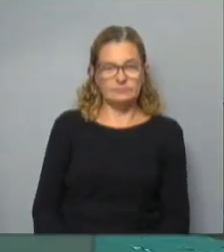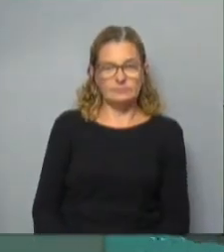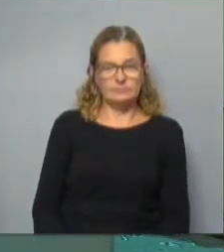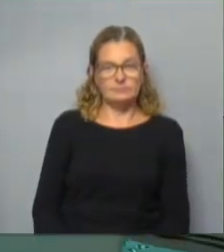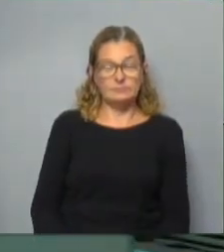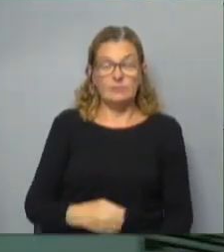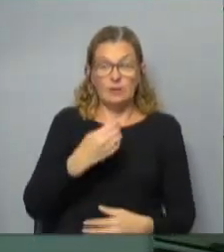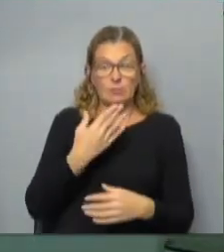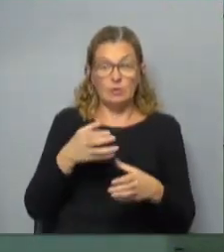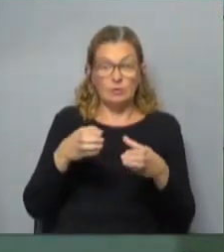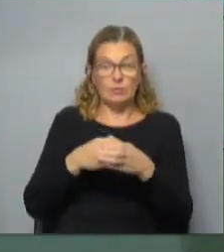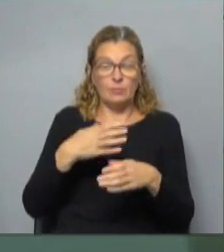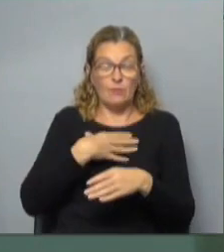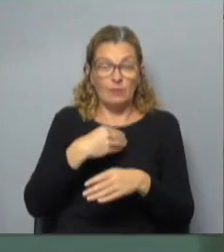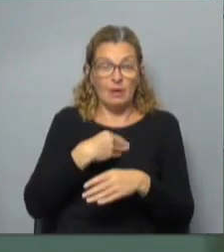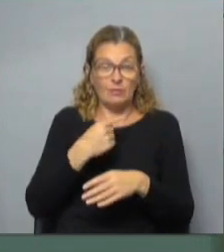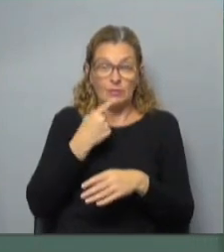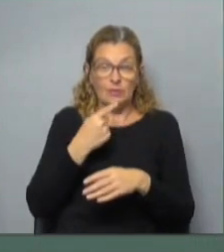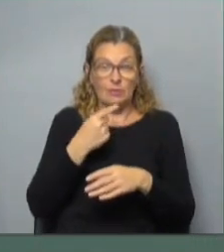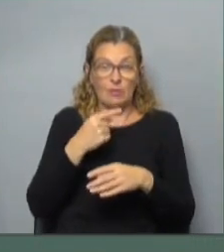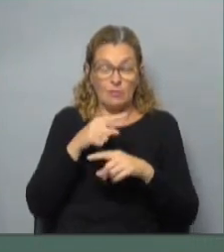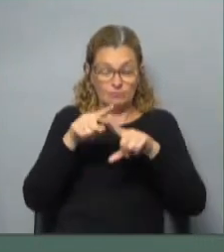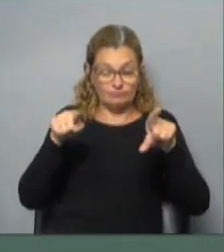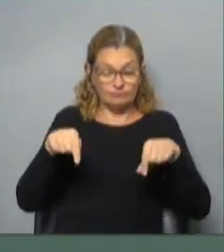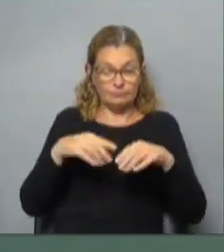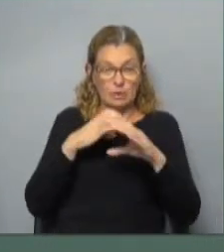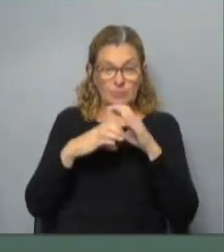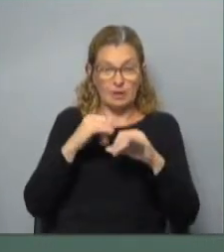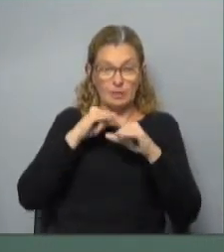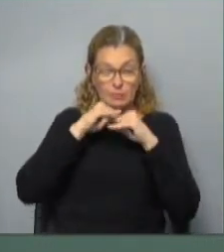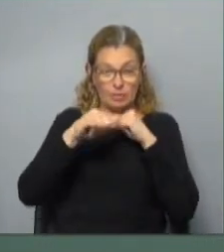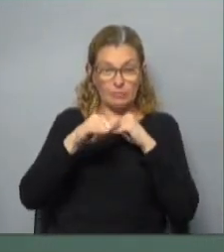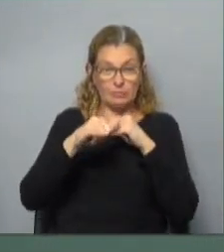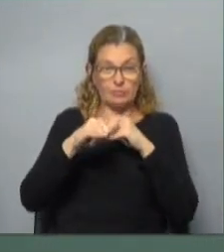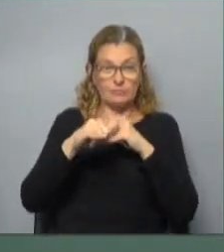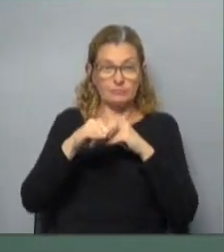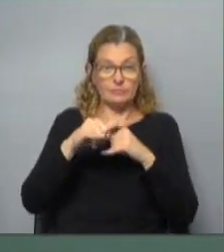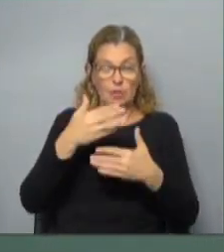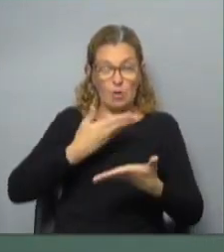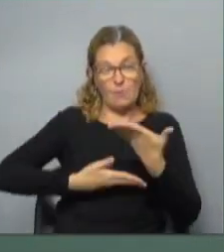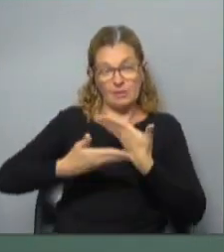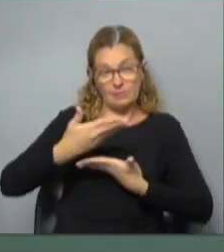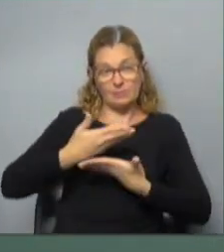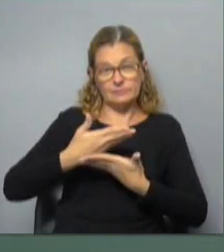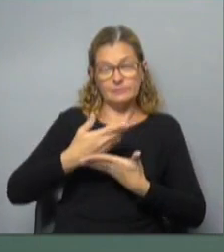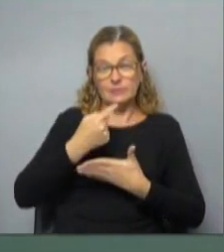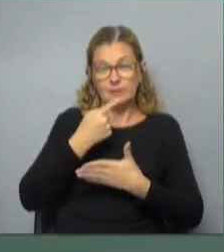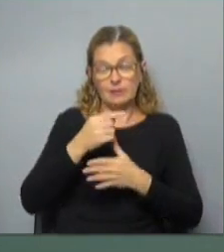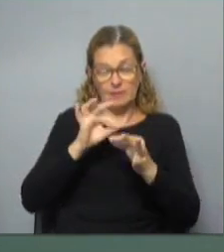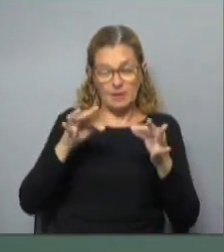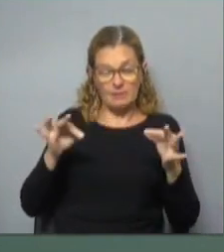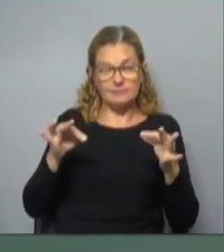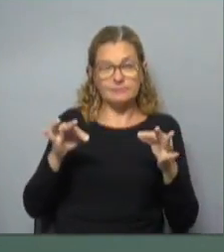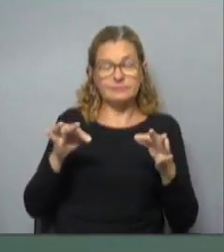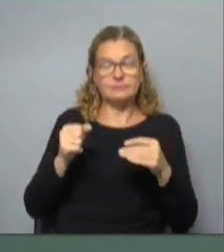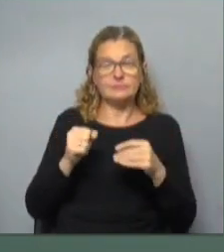bueno el partido nacional emitió un comunicado ante esta denuncia si lo compartimos a continuación dice textualmente